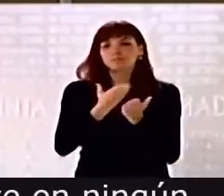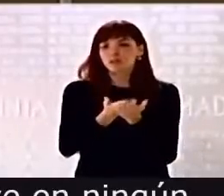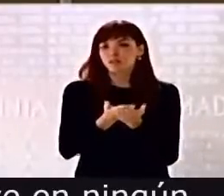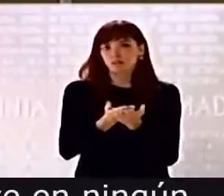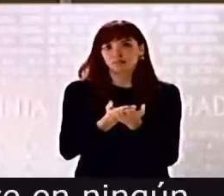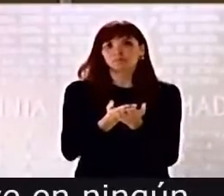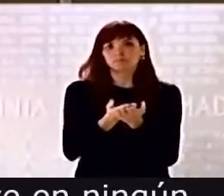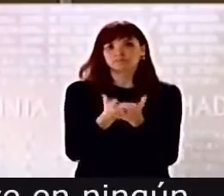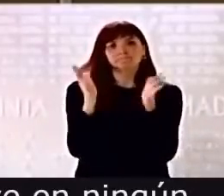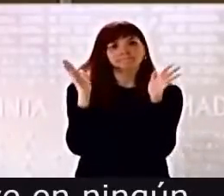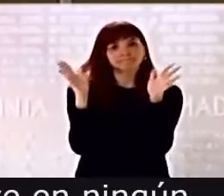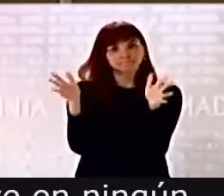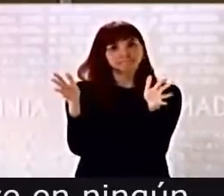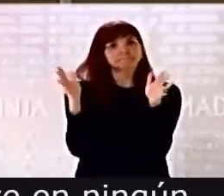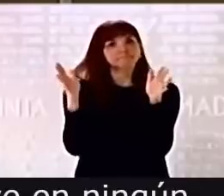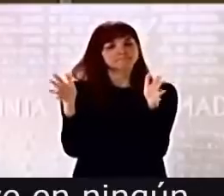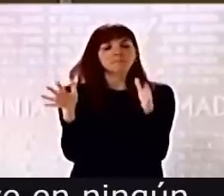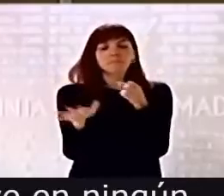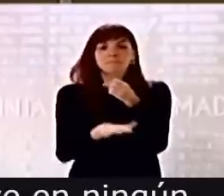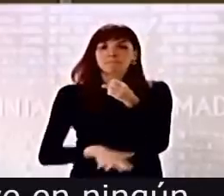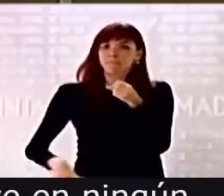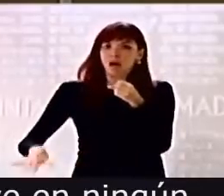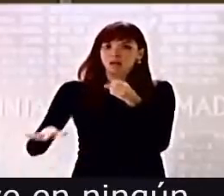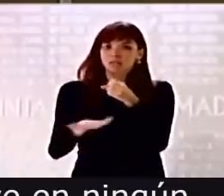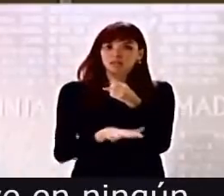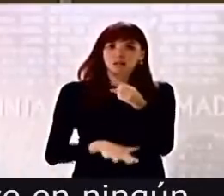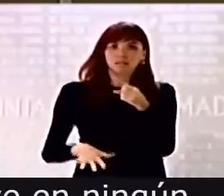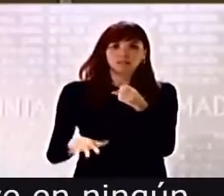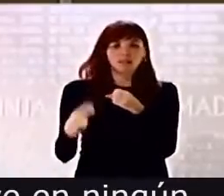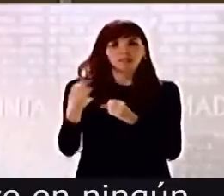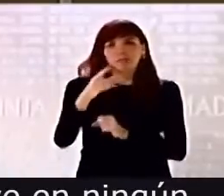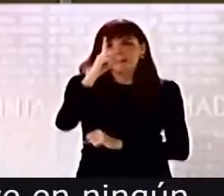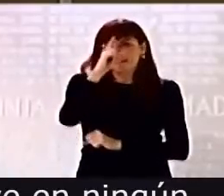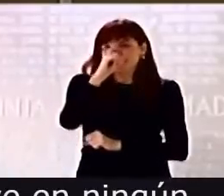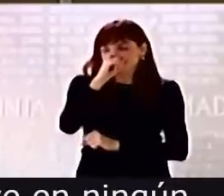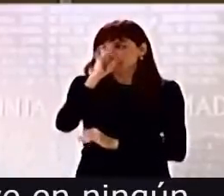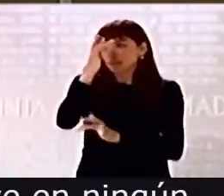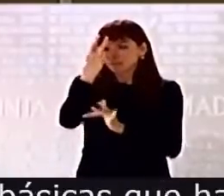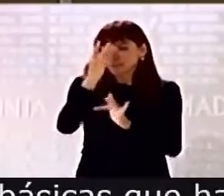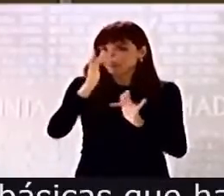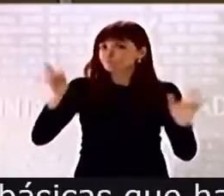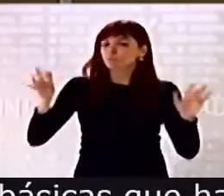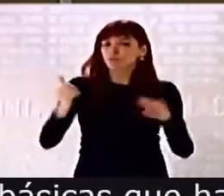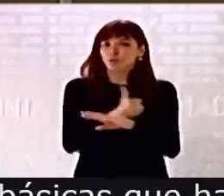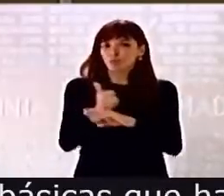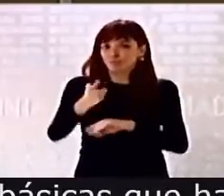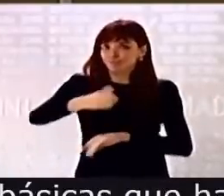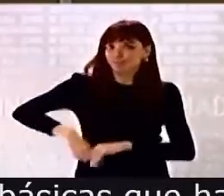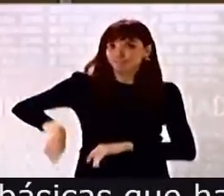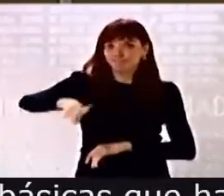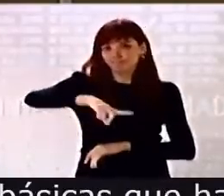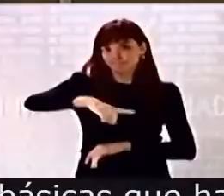recomendaciones básicas que hay que recordarle a la ciudadanía.